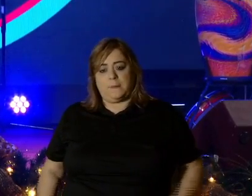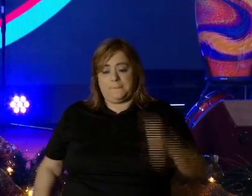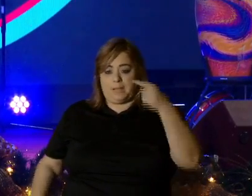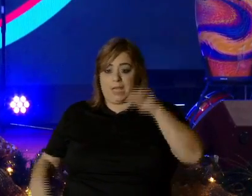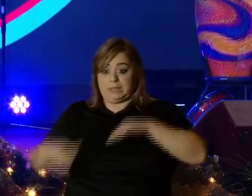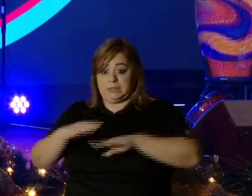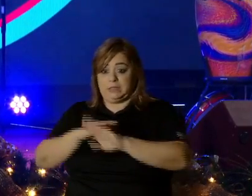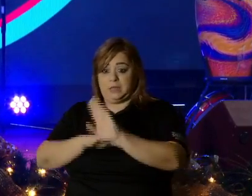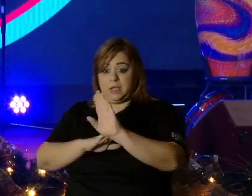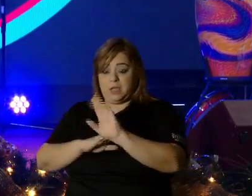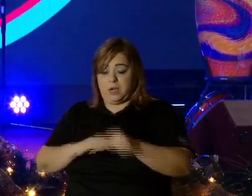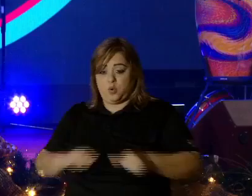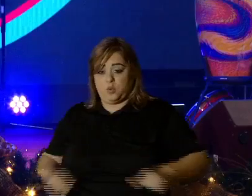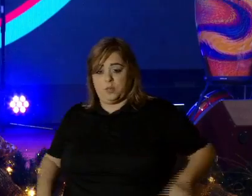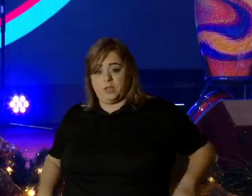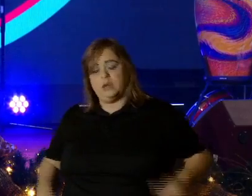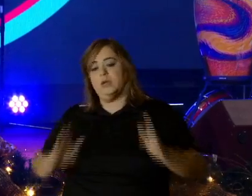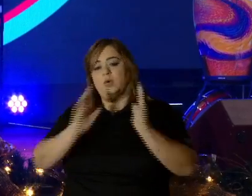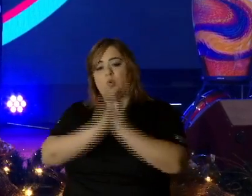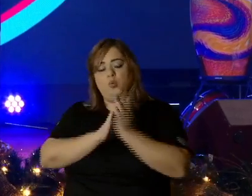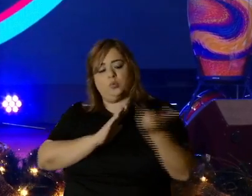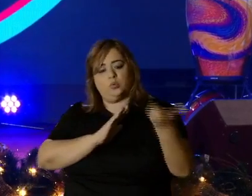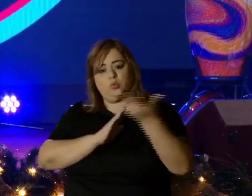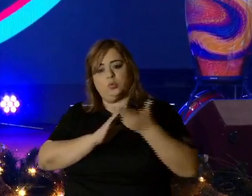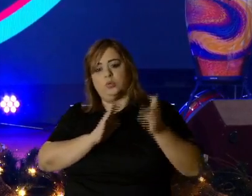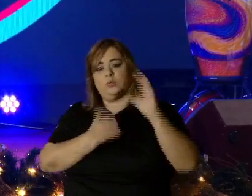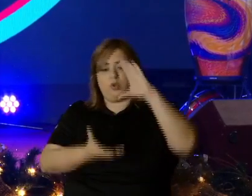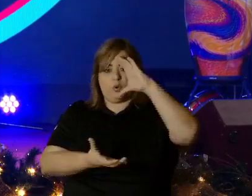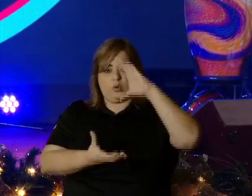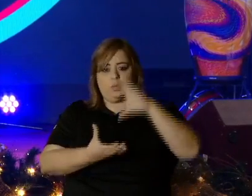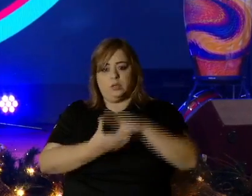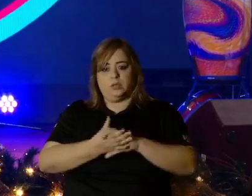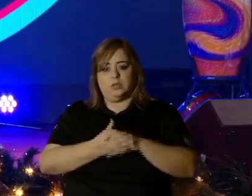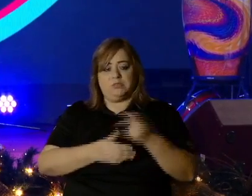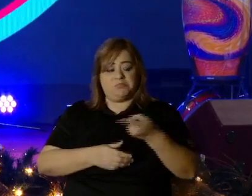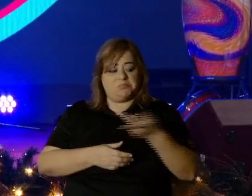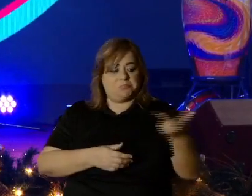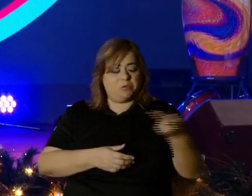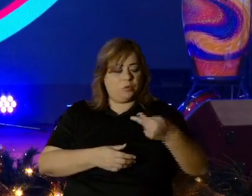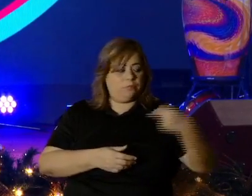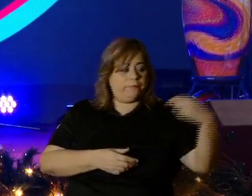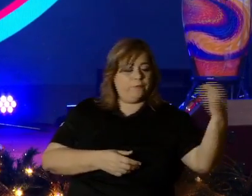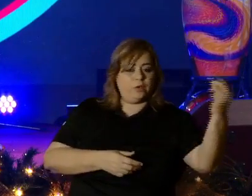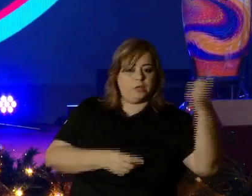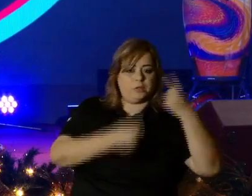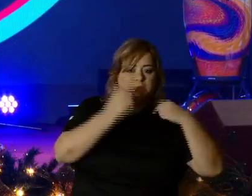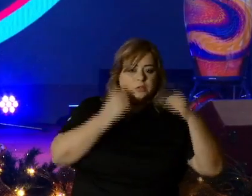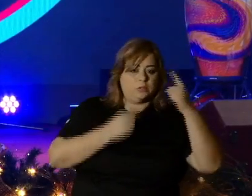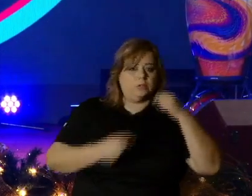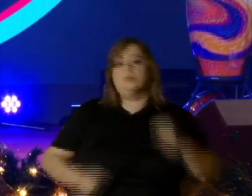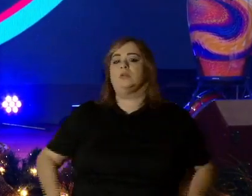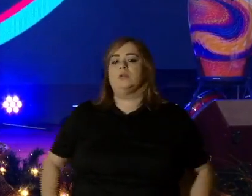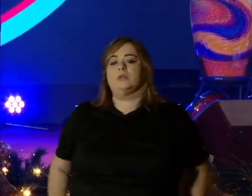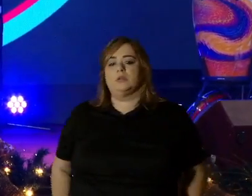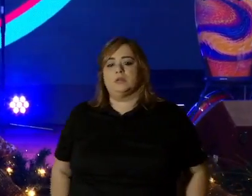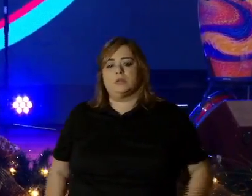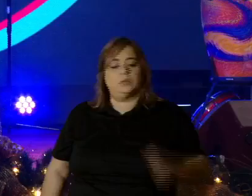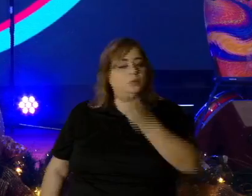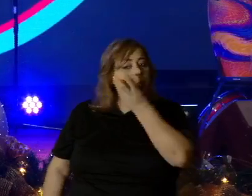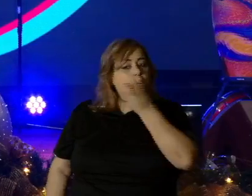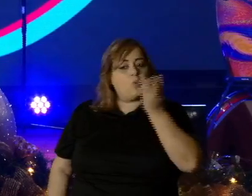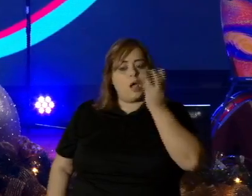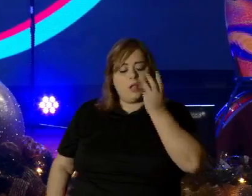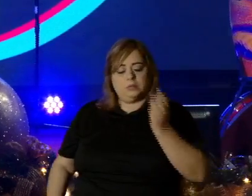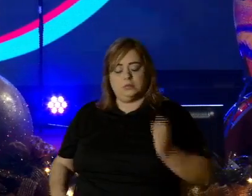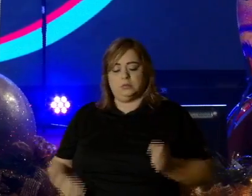operaciones. Oramos, creímos. Ellos se fueron llorando, los dos, viendo la imagen de su esposa, su